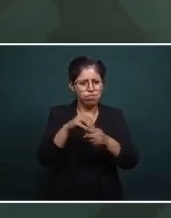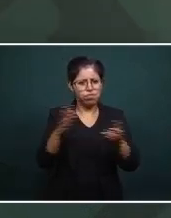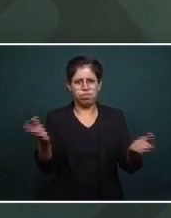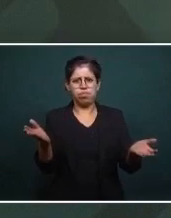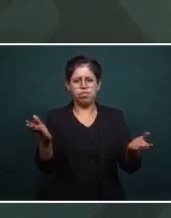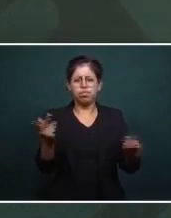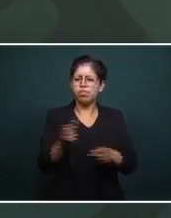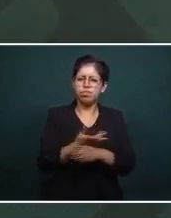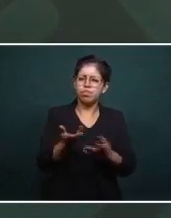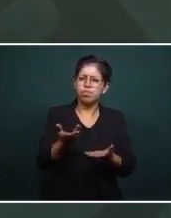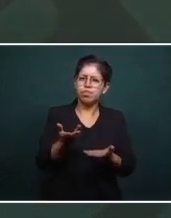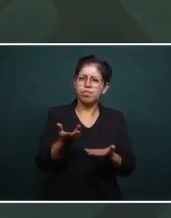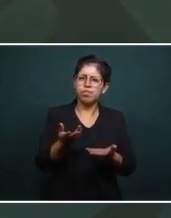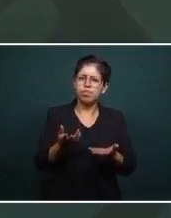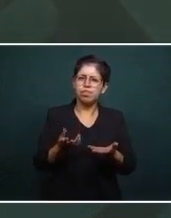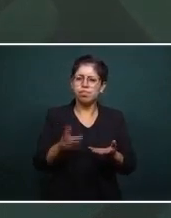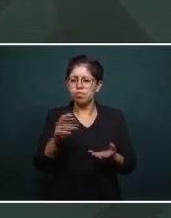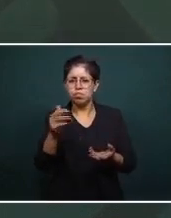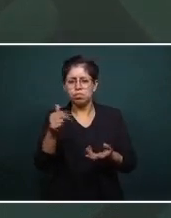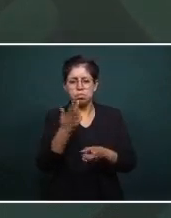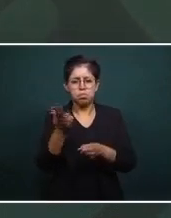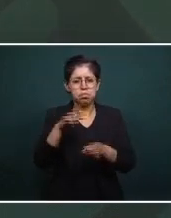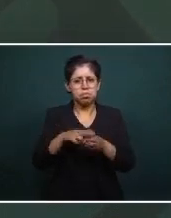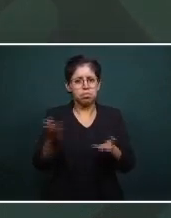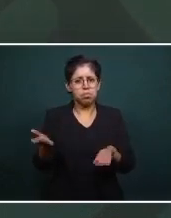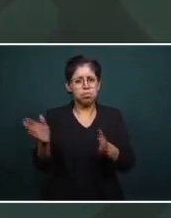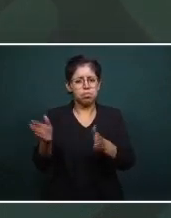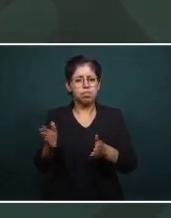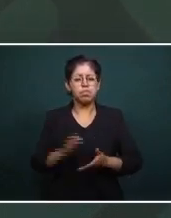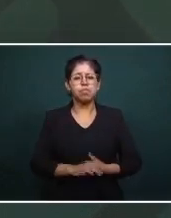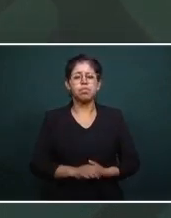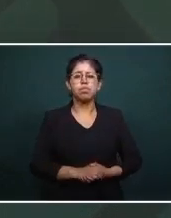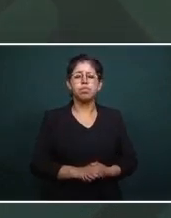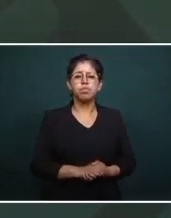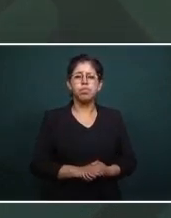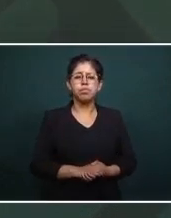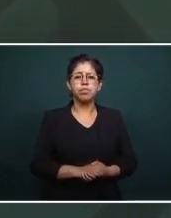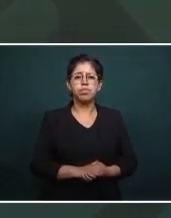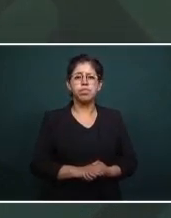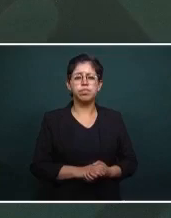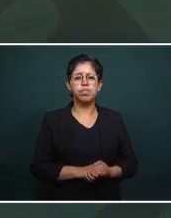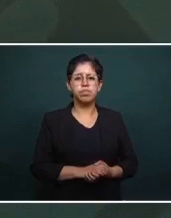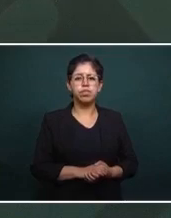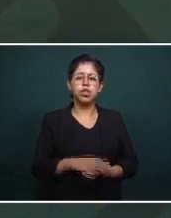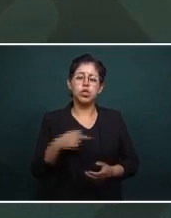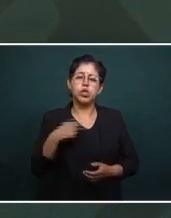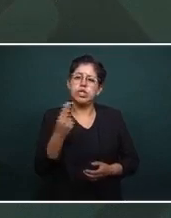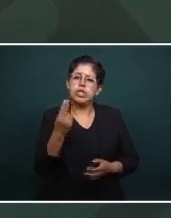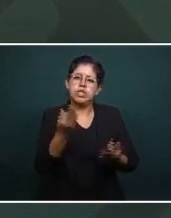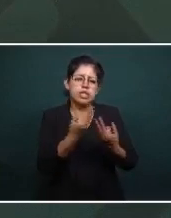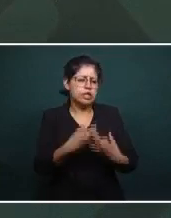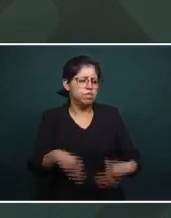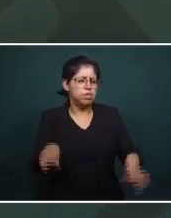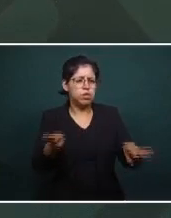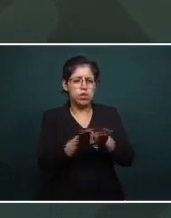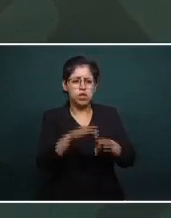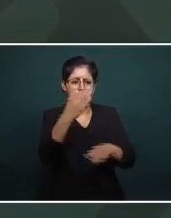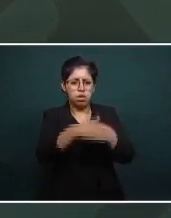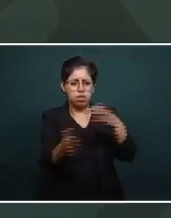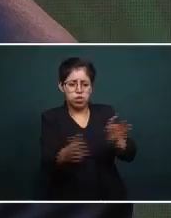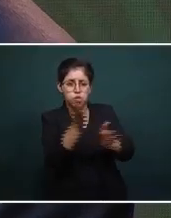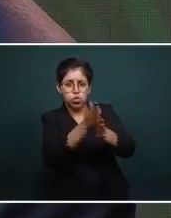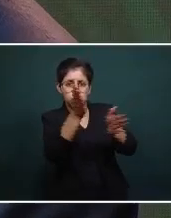Entonces, pues pensábamos que era lógico terminar el